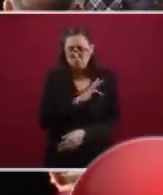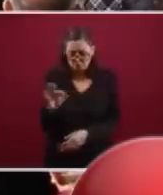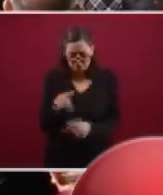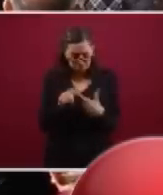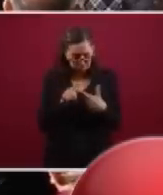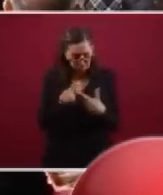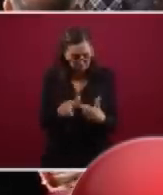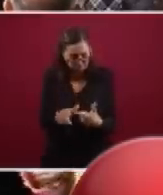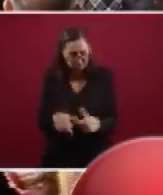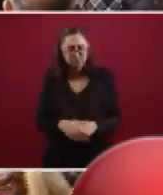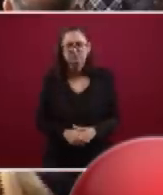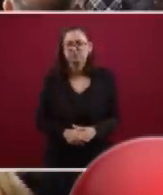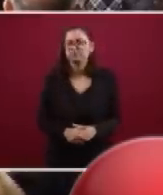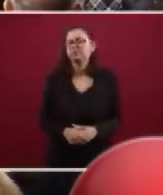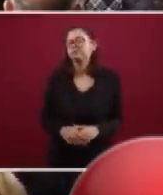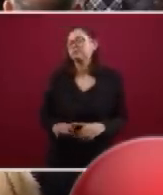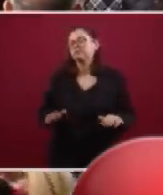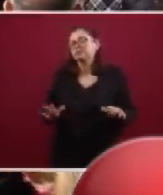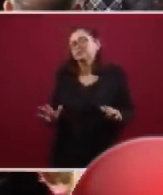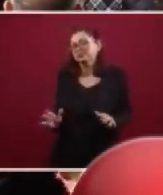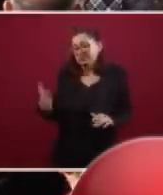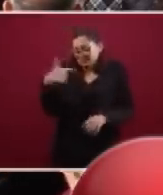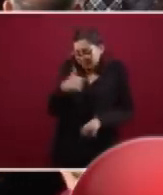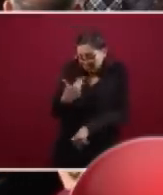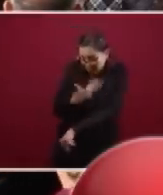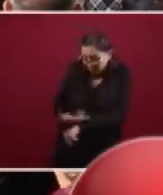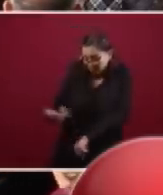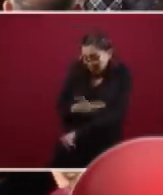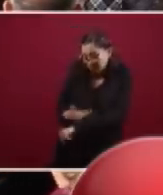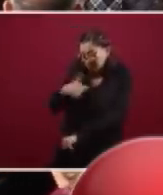La prensa se regula con la prensa.